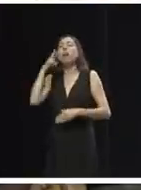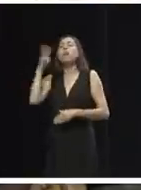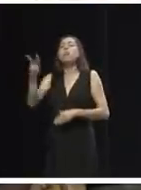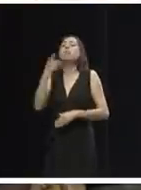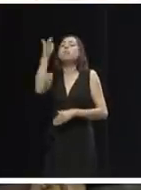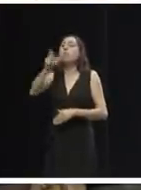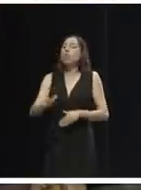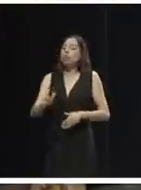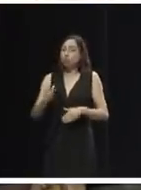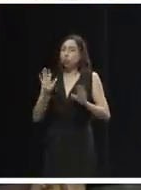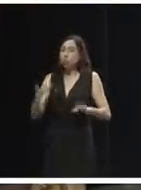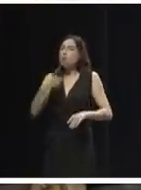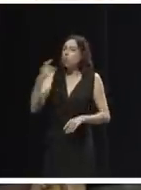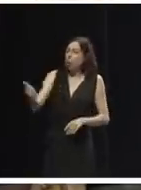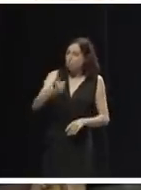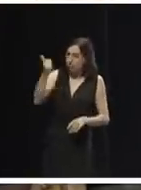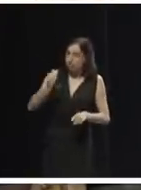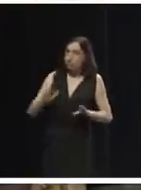digo más.